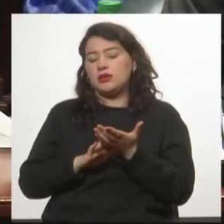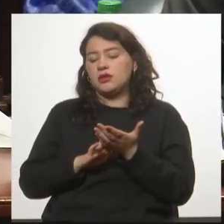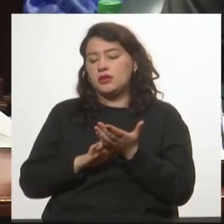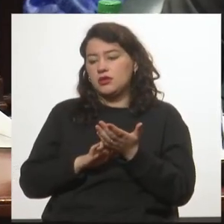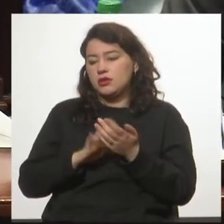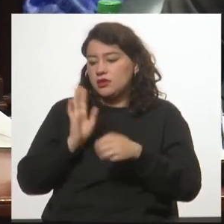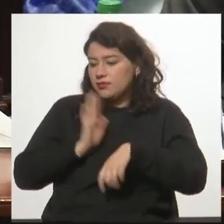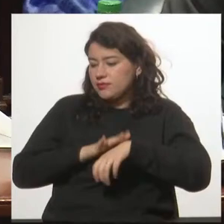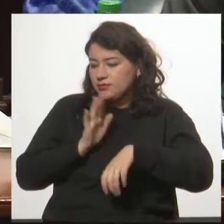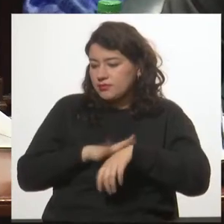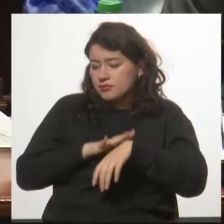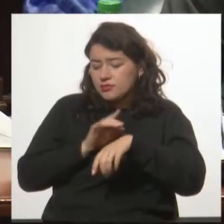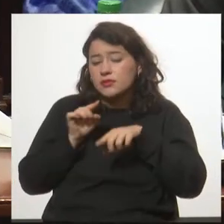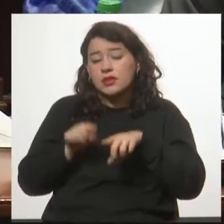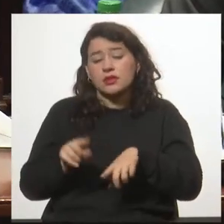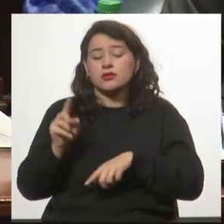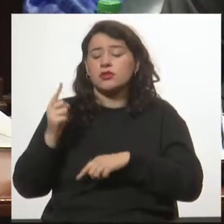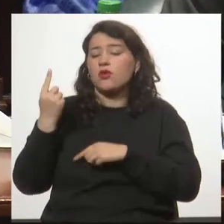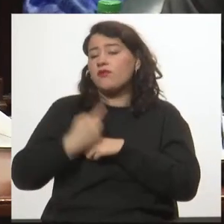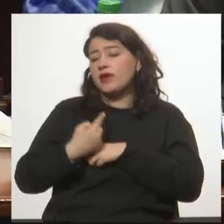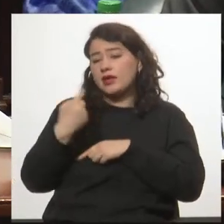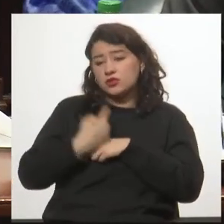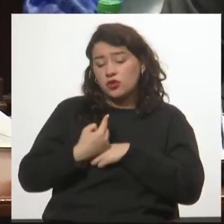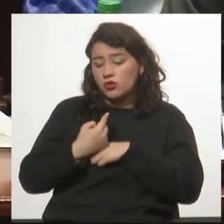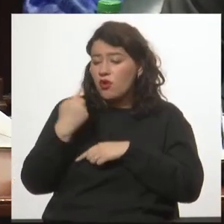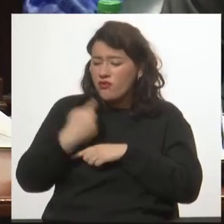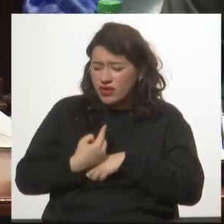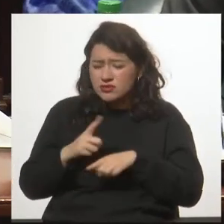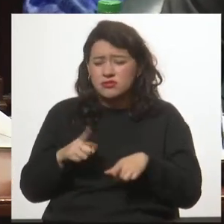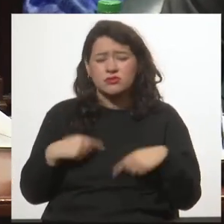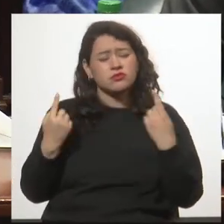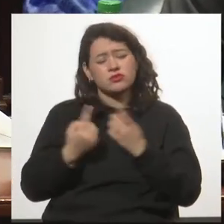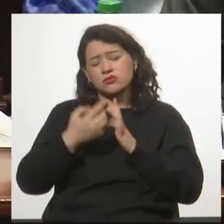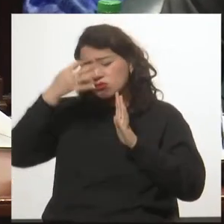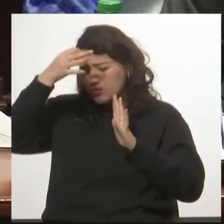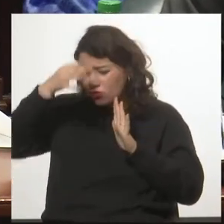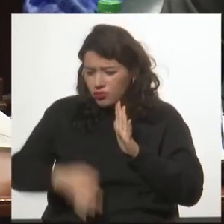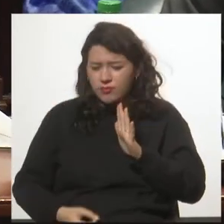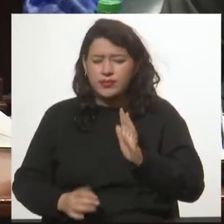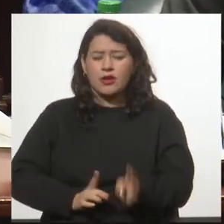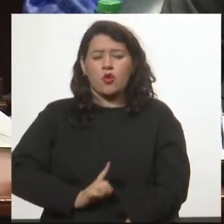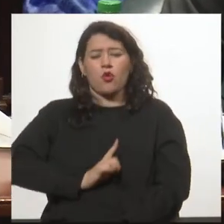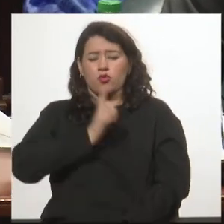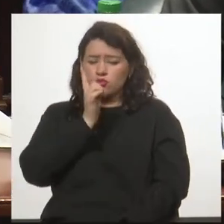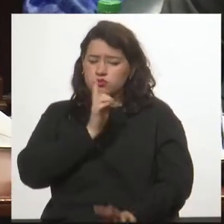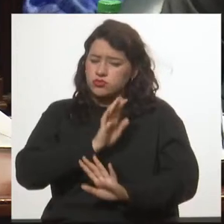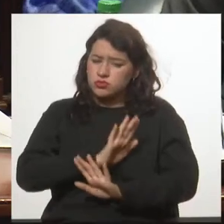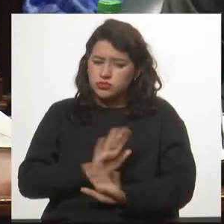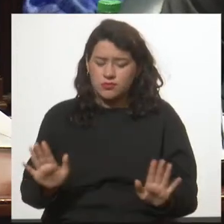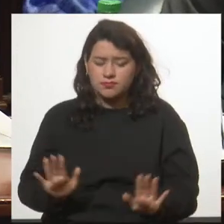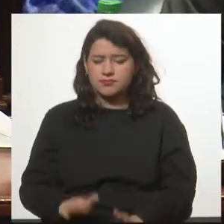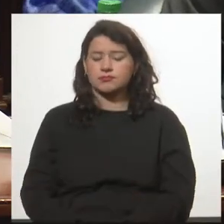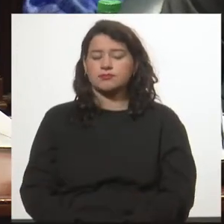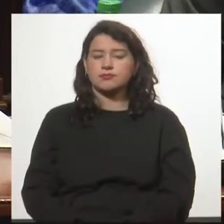con nuestra responsabilidad es una obligación y una obligación que cumplimos con honor y con orgullo